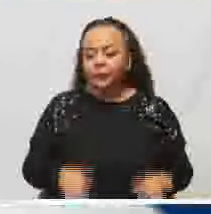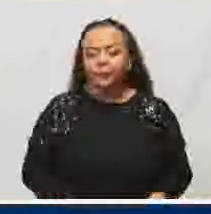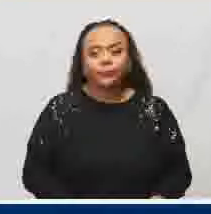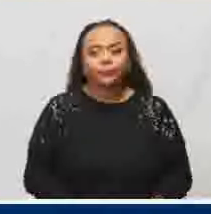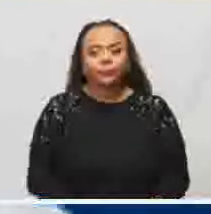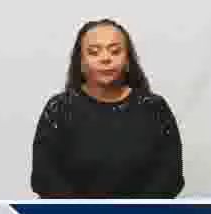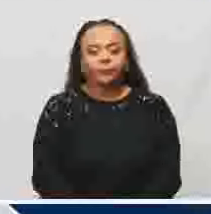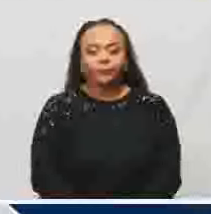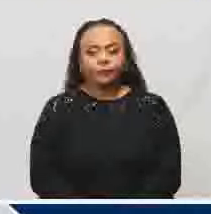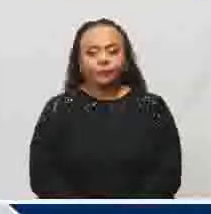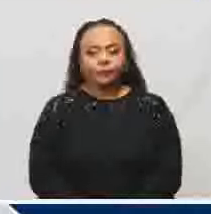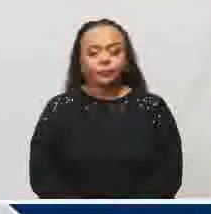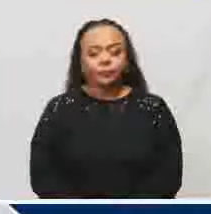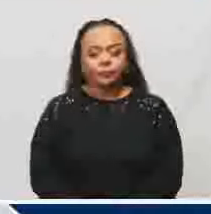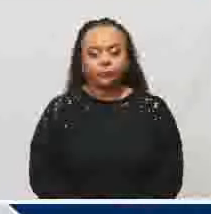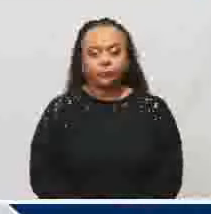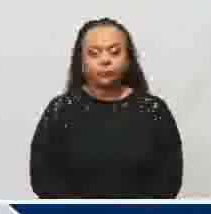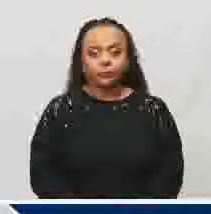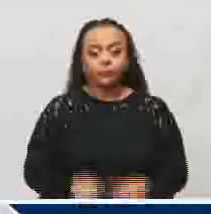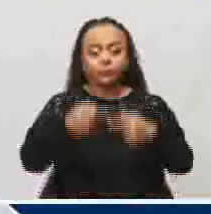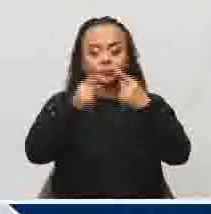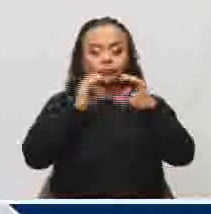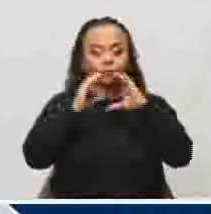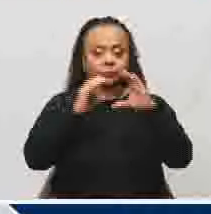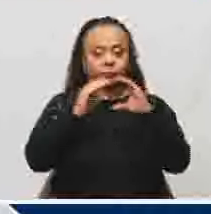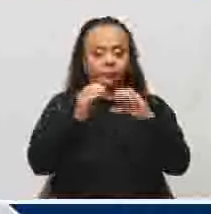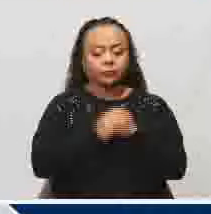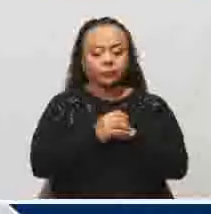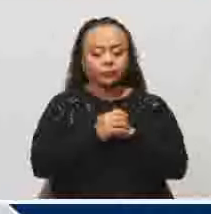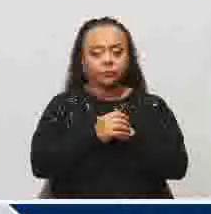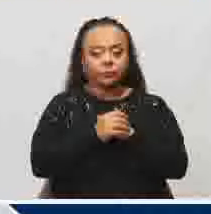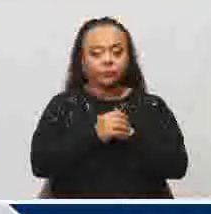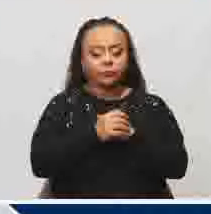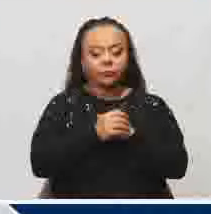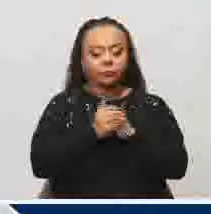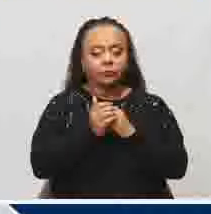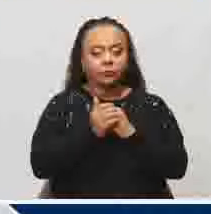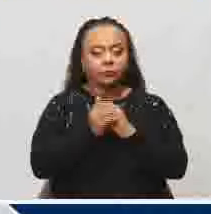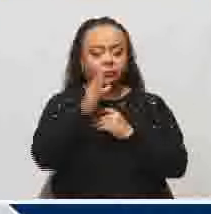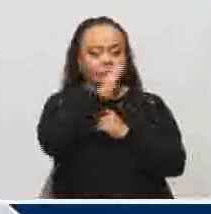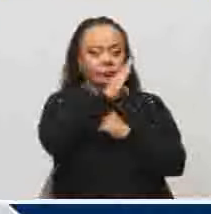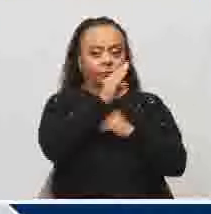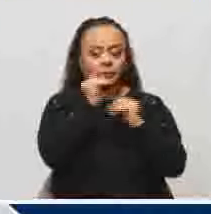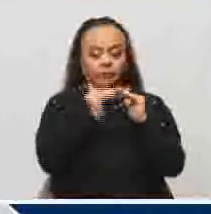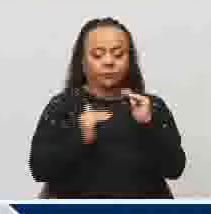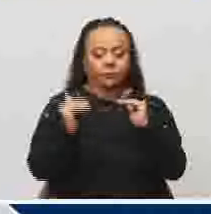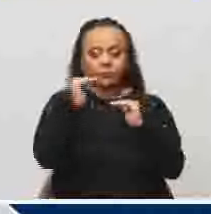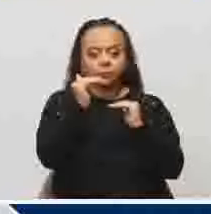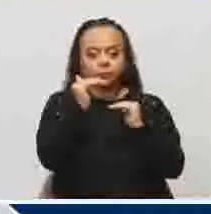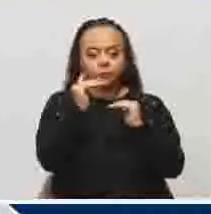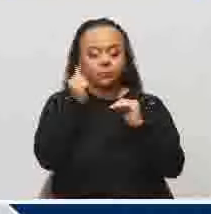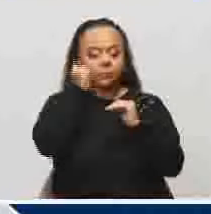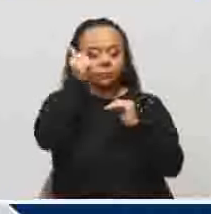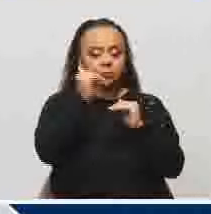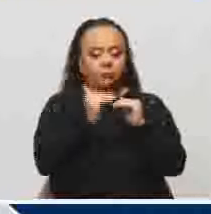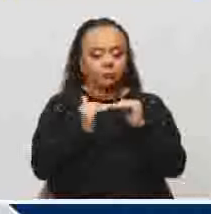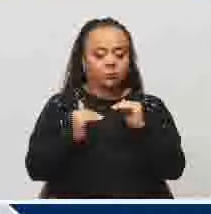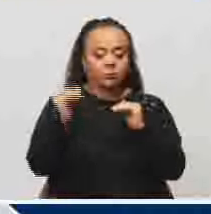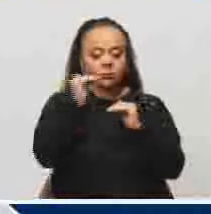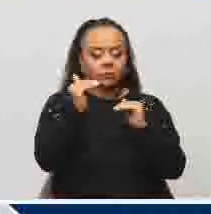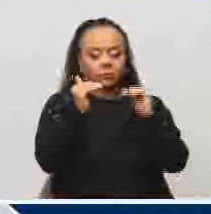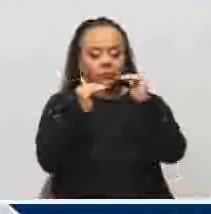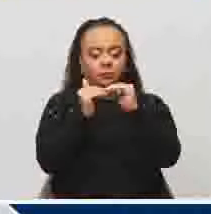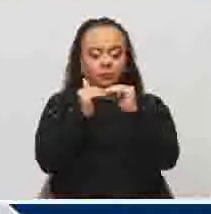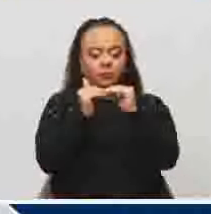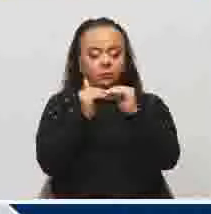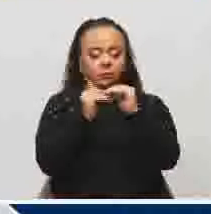cremas en el repechaje para entrar a la Conca cf Champions Cup una grada contra liga deportiva la jalense 1 dos